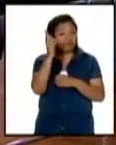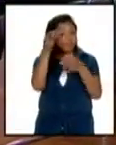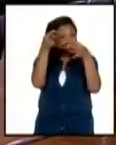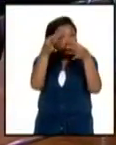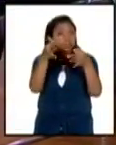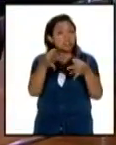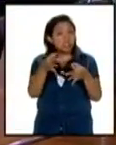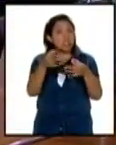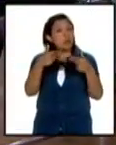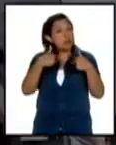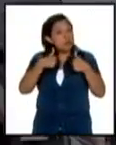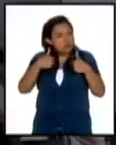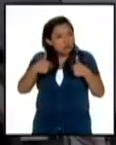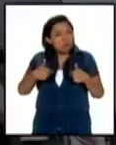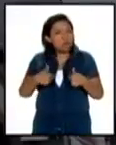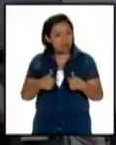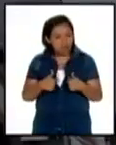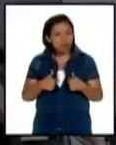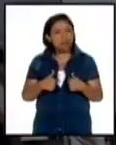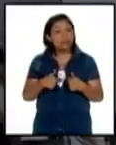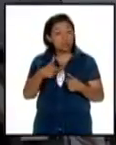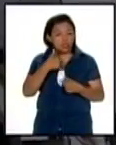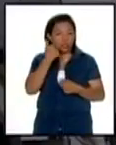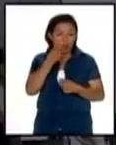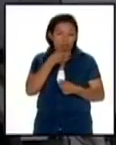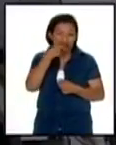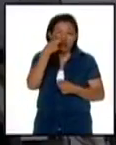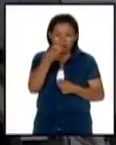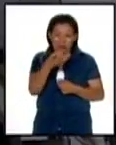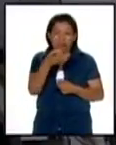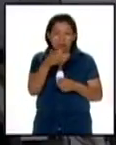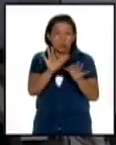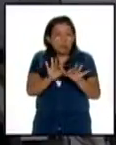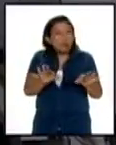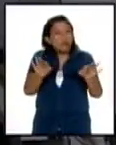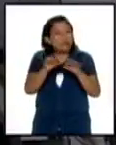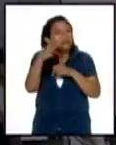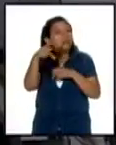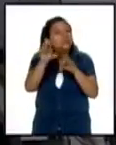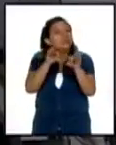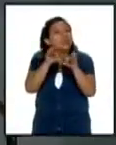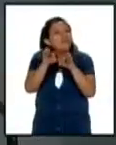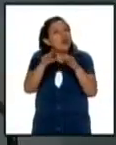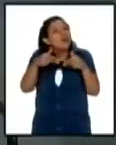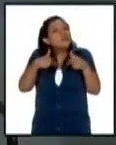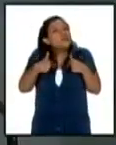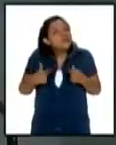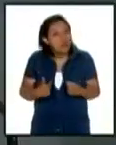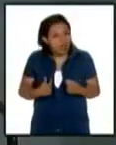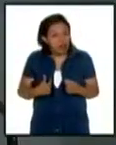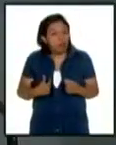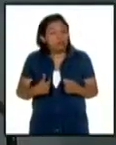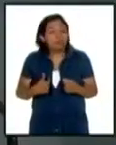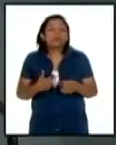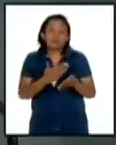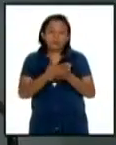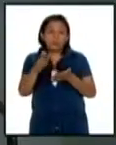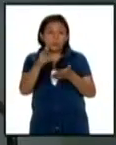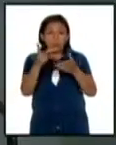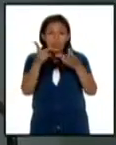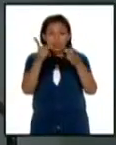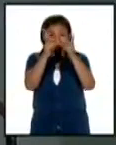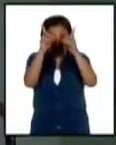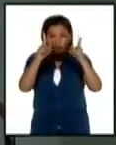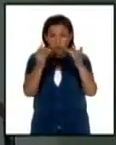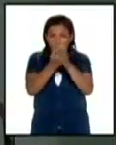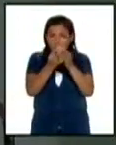verdad humanista, y esto sí quiero señalarlo profundamente, ¿no? Es un trabajo humanista, porque además este diplomado está abierto a